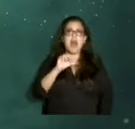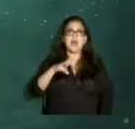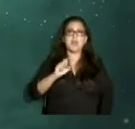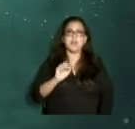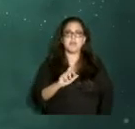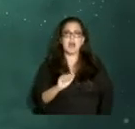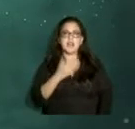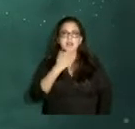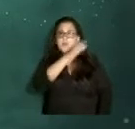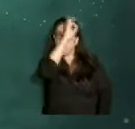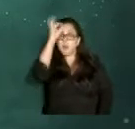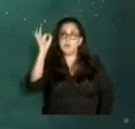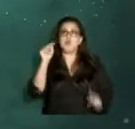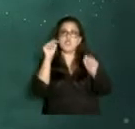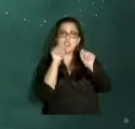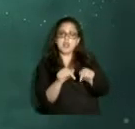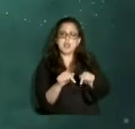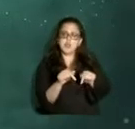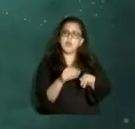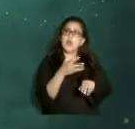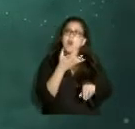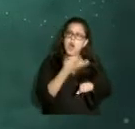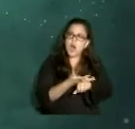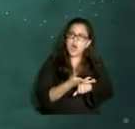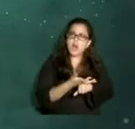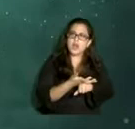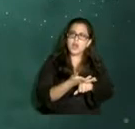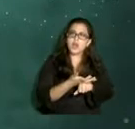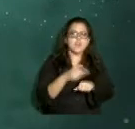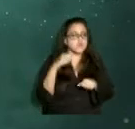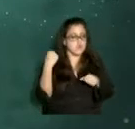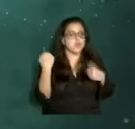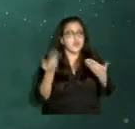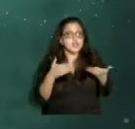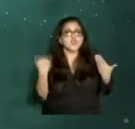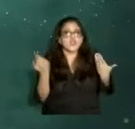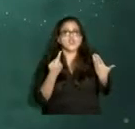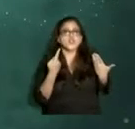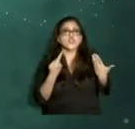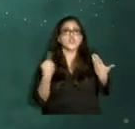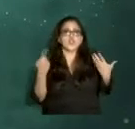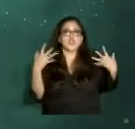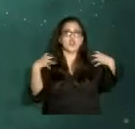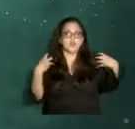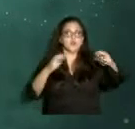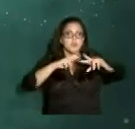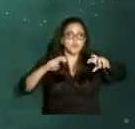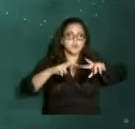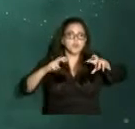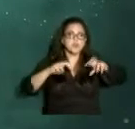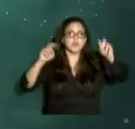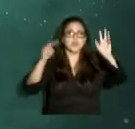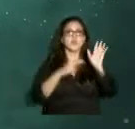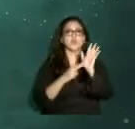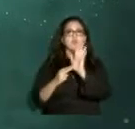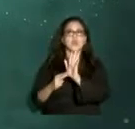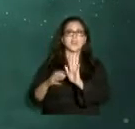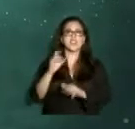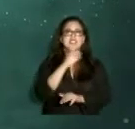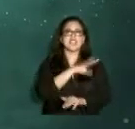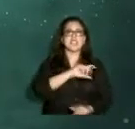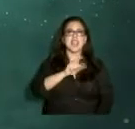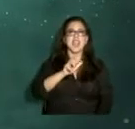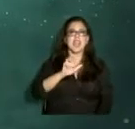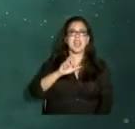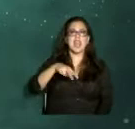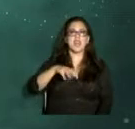esta predisposición. Y estudiamos en las regiones que mostramos en el proyecto Chile Genómico, estudiamos la correlación que